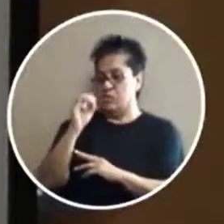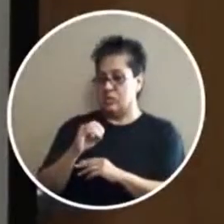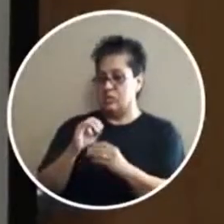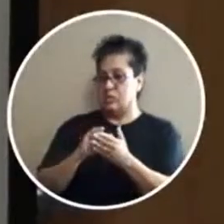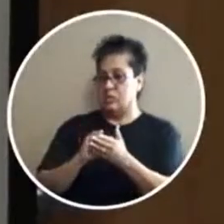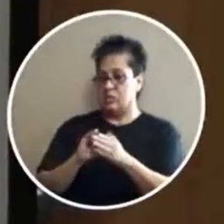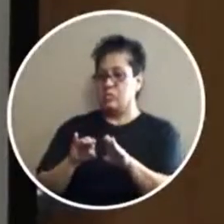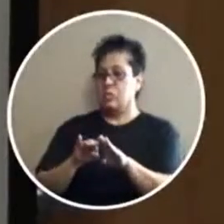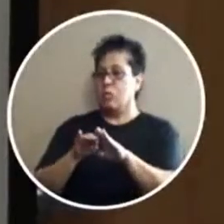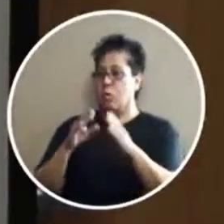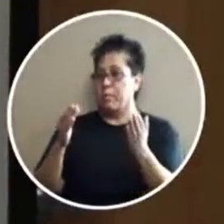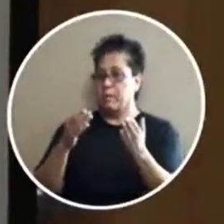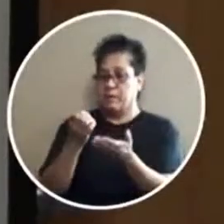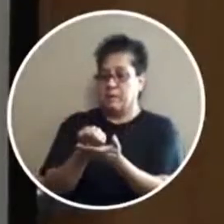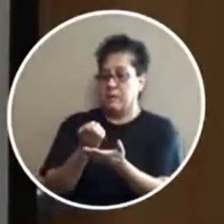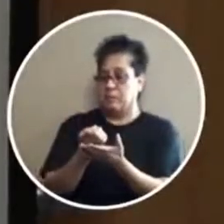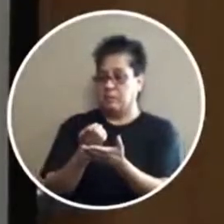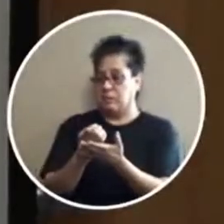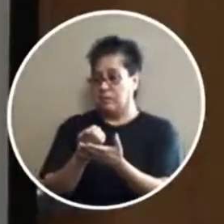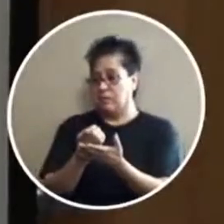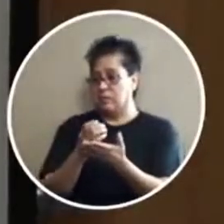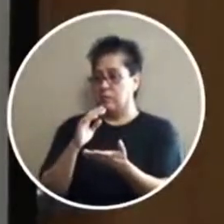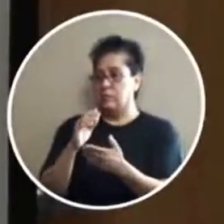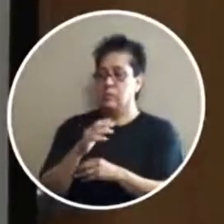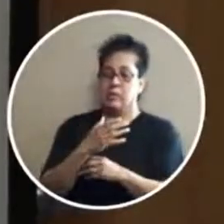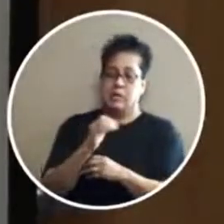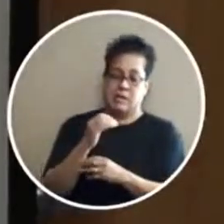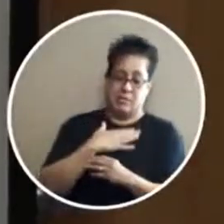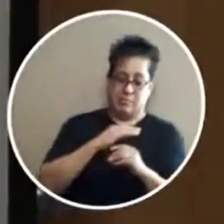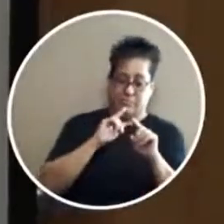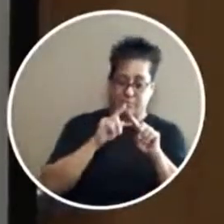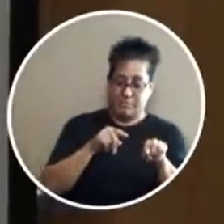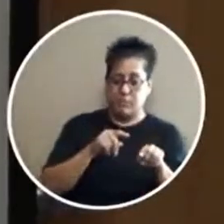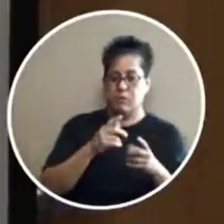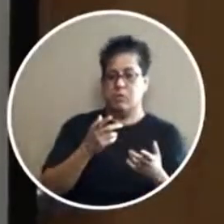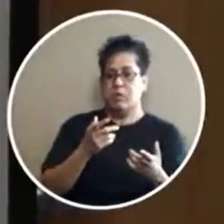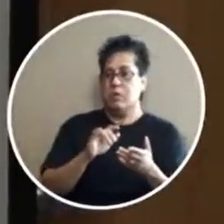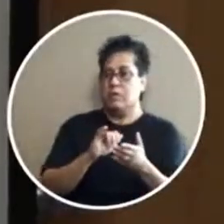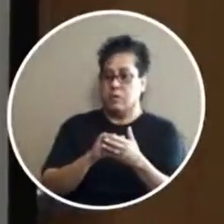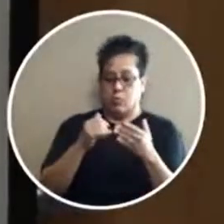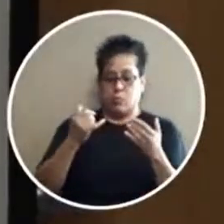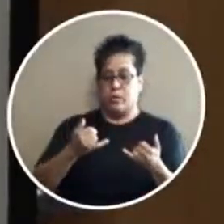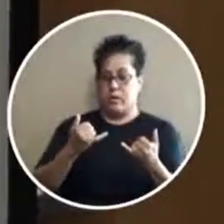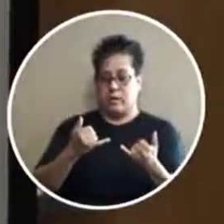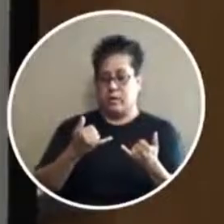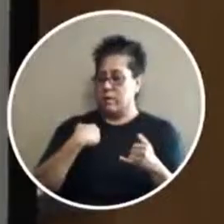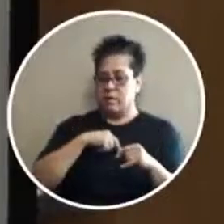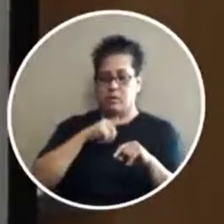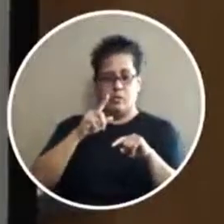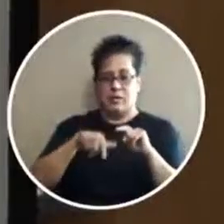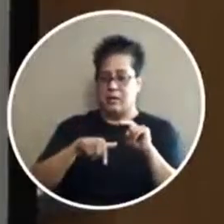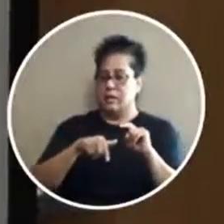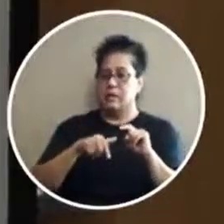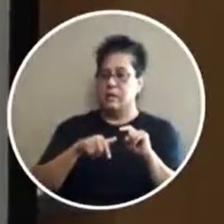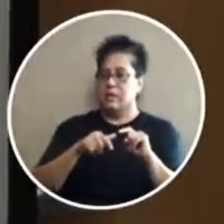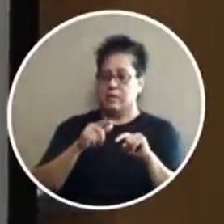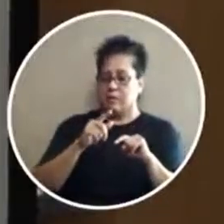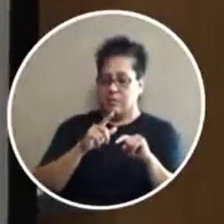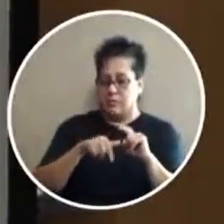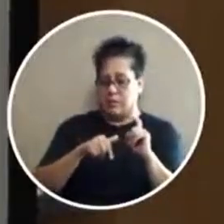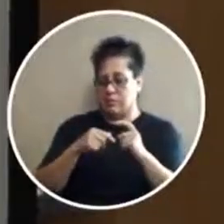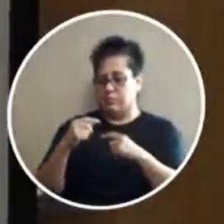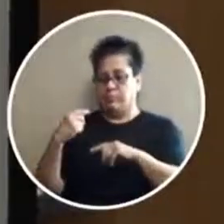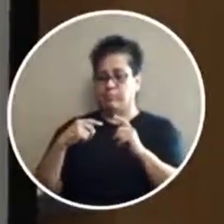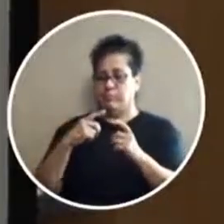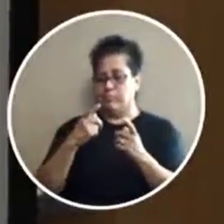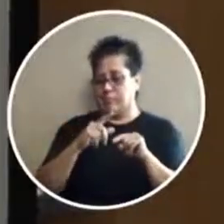está abriendo la economía. Y la respuesta es de que a este momento no podemos retroceder en la manera que se ha